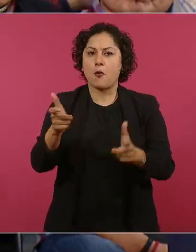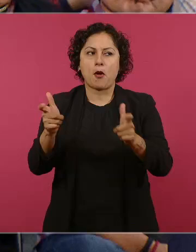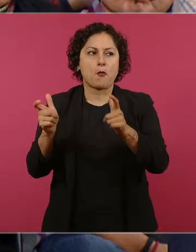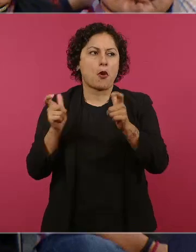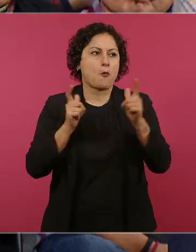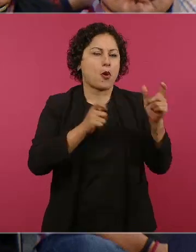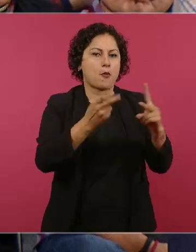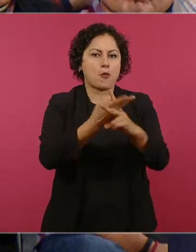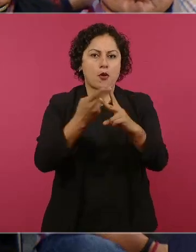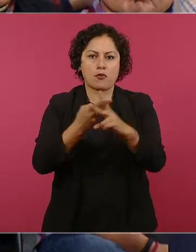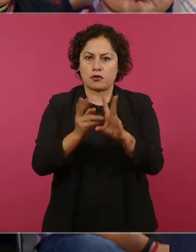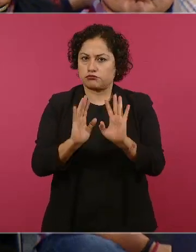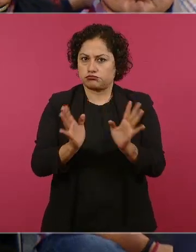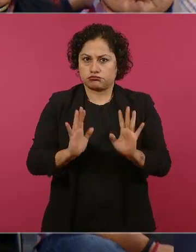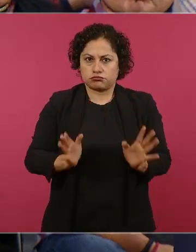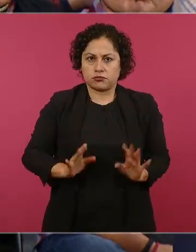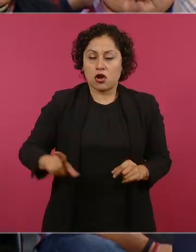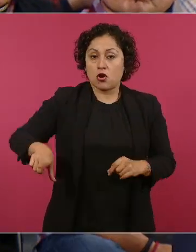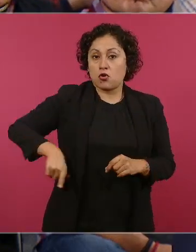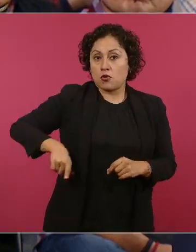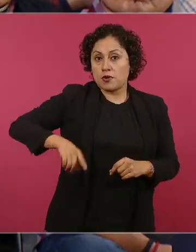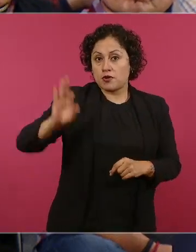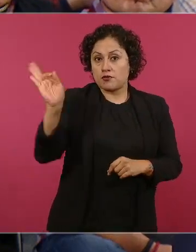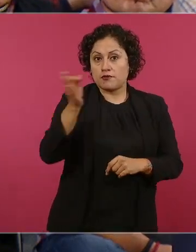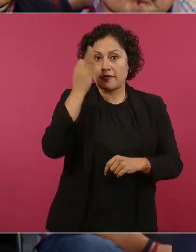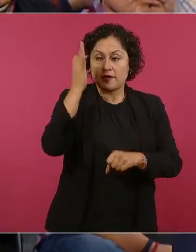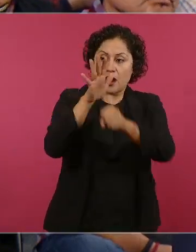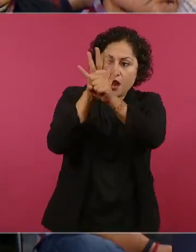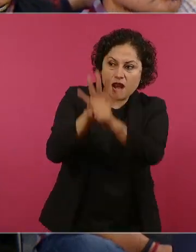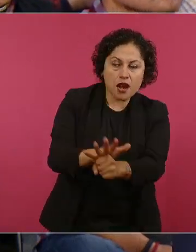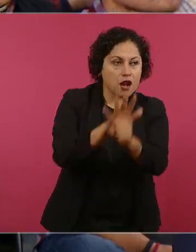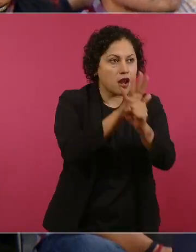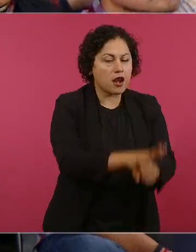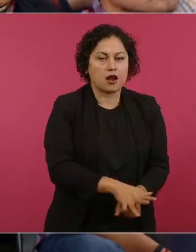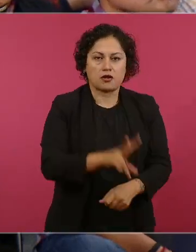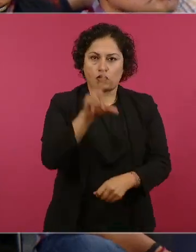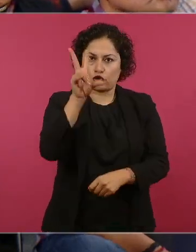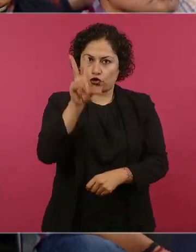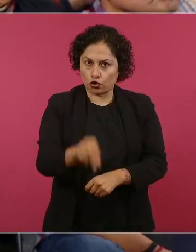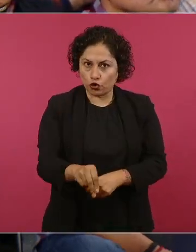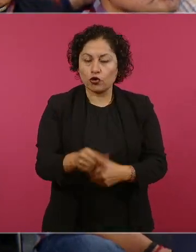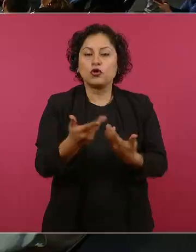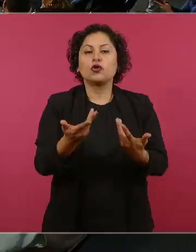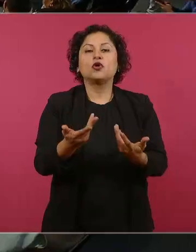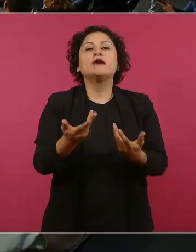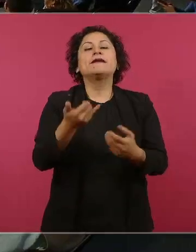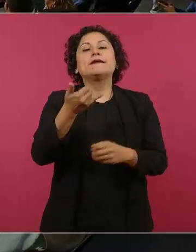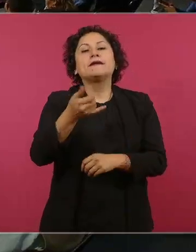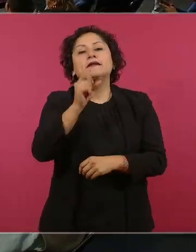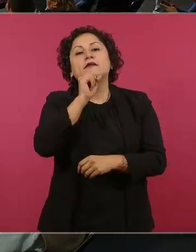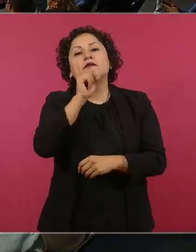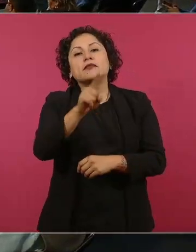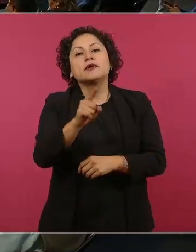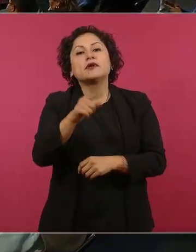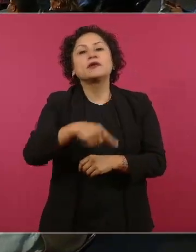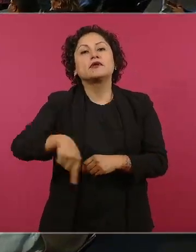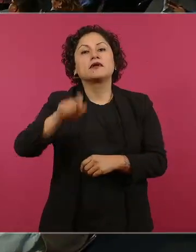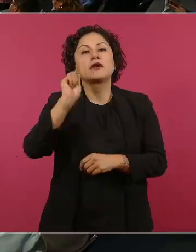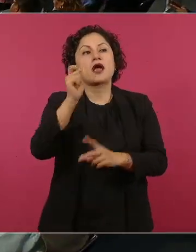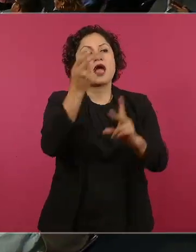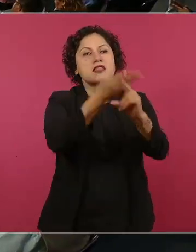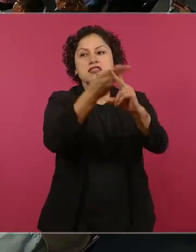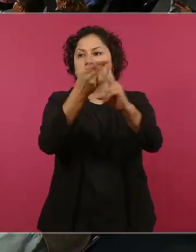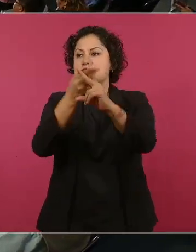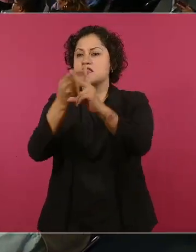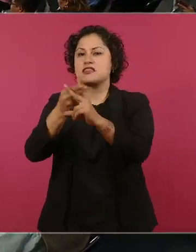la administración federal al pueblo y también ya no se recurre pues a estas masacres sistemáticas que